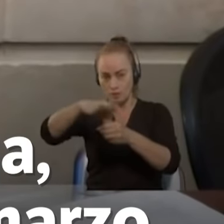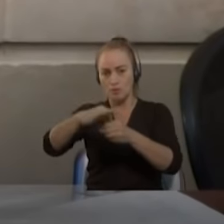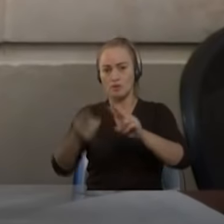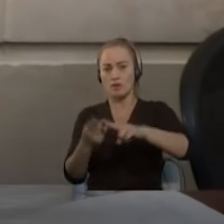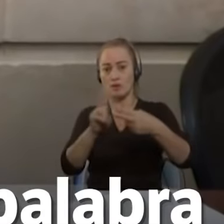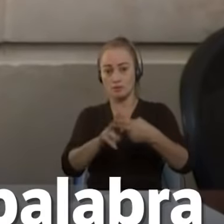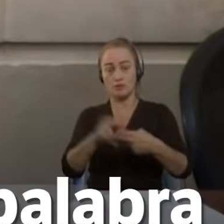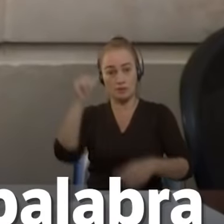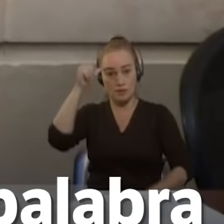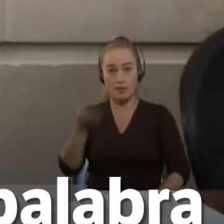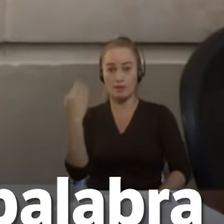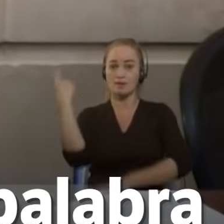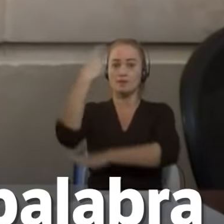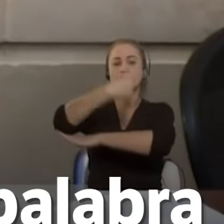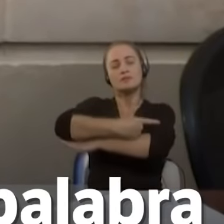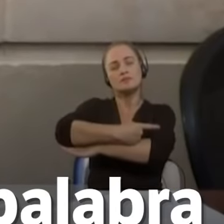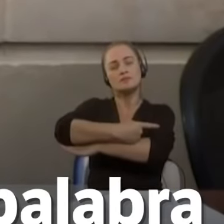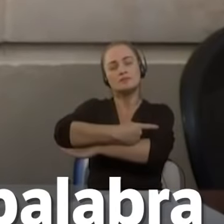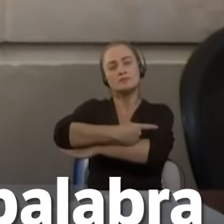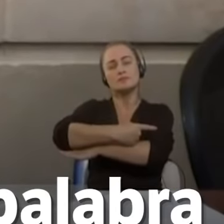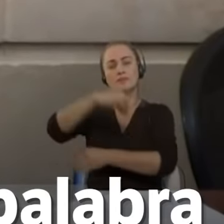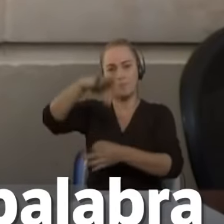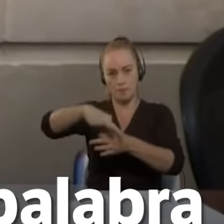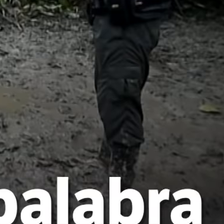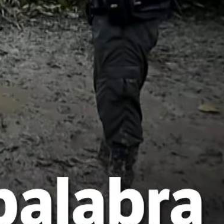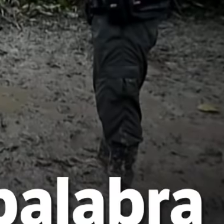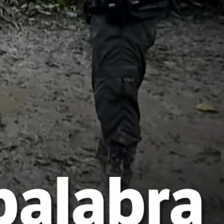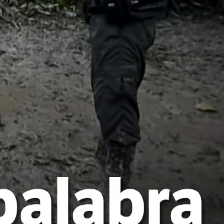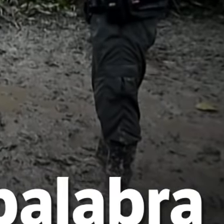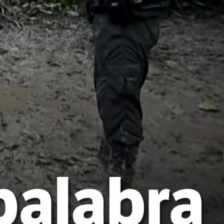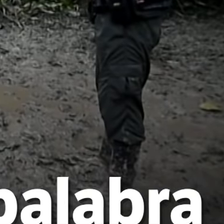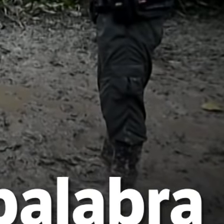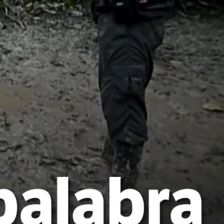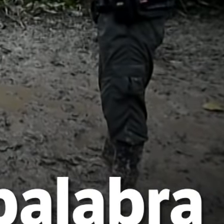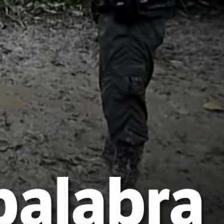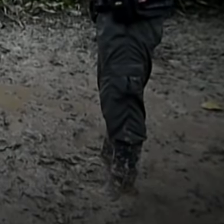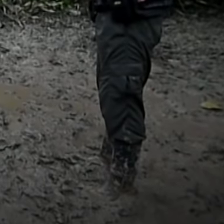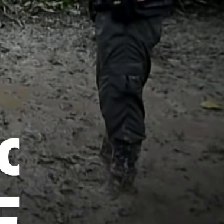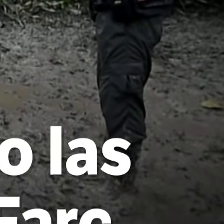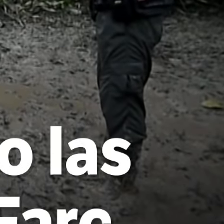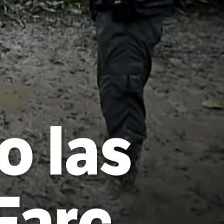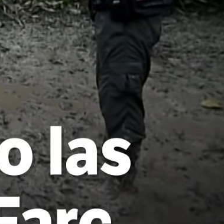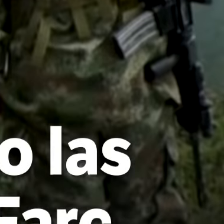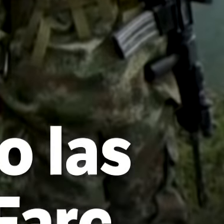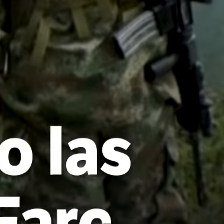de la pasada jornada de elecciones del Congreso de la República ocurrida el...